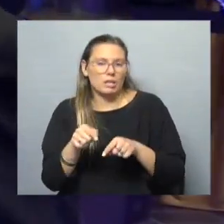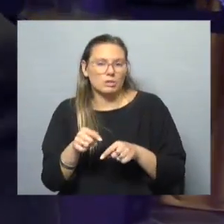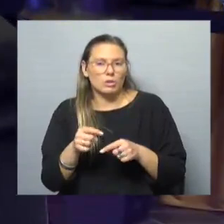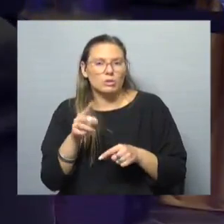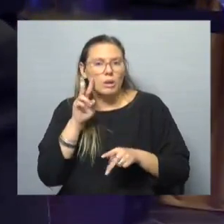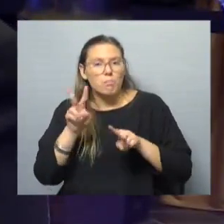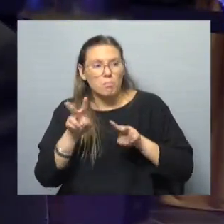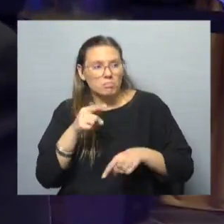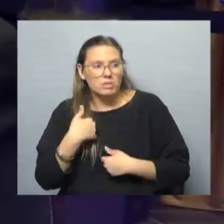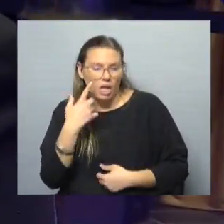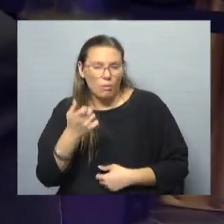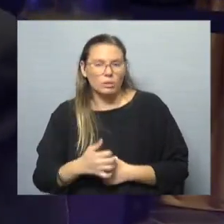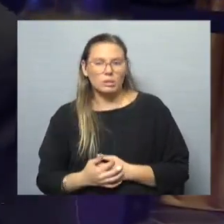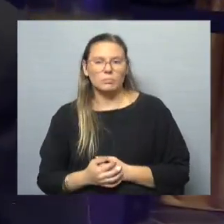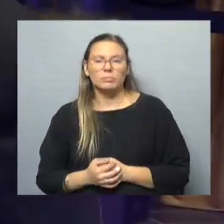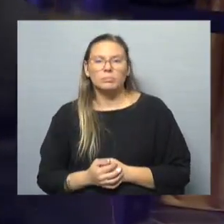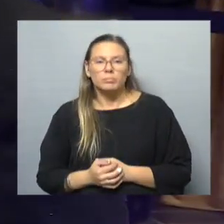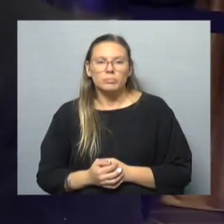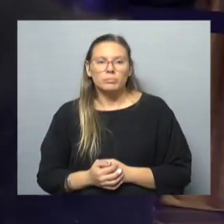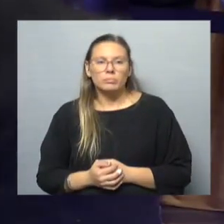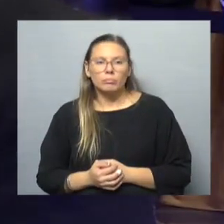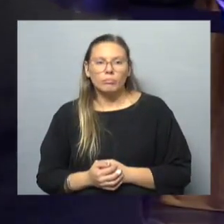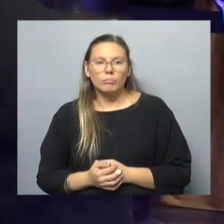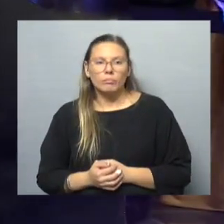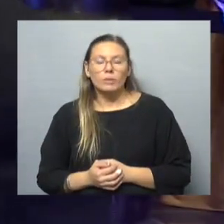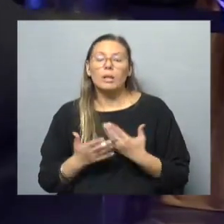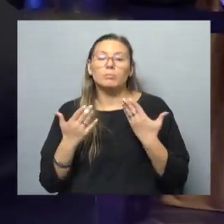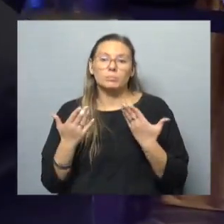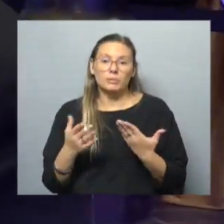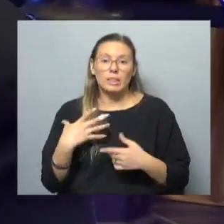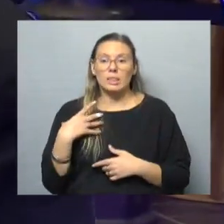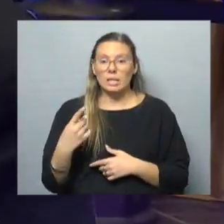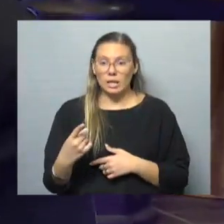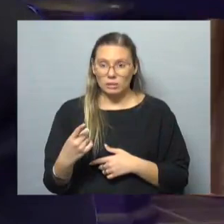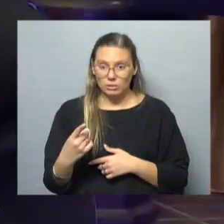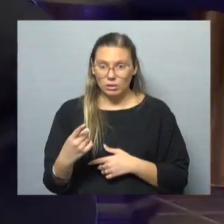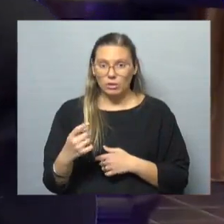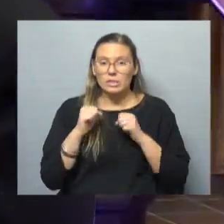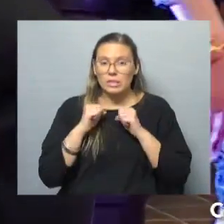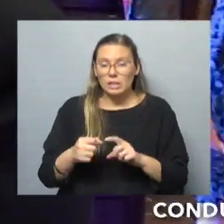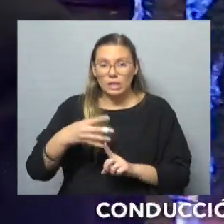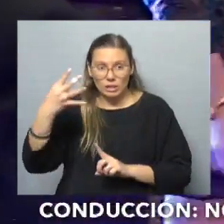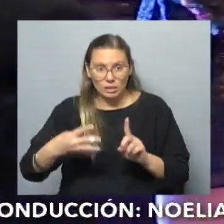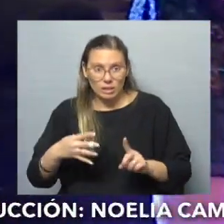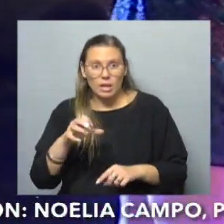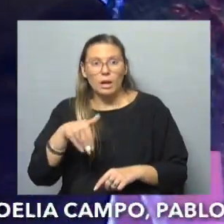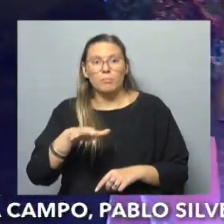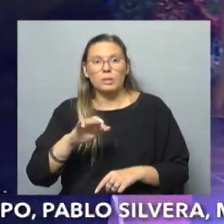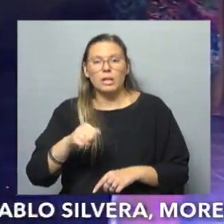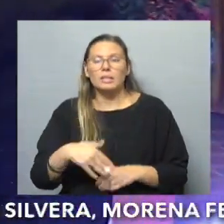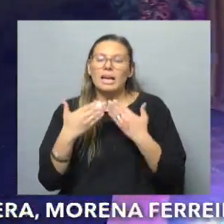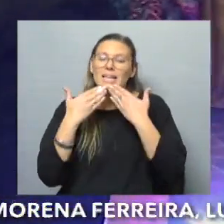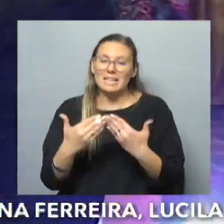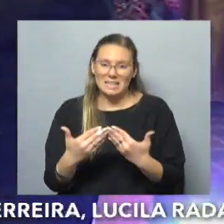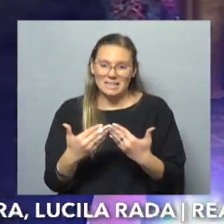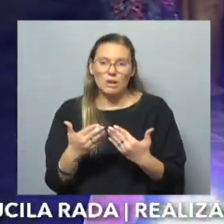que la gente lo está recibiendo. Muy bien, Sergio Miranda, director de la Secretaría de Diversidad de la Intendencia de Montevideo, muchas